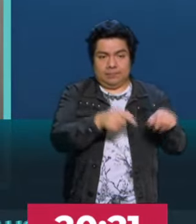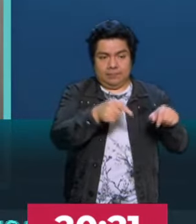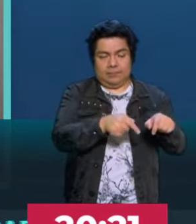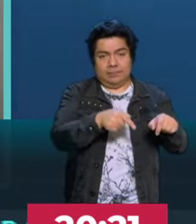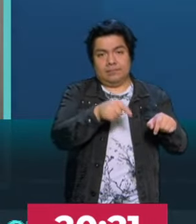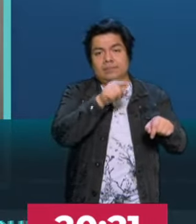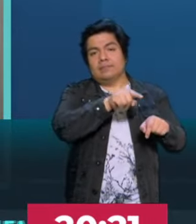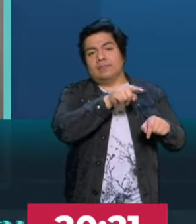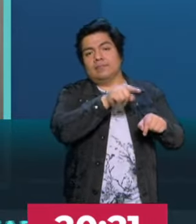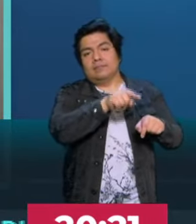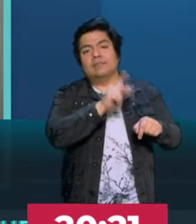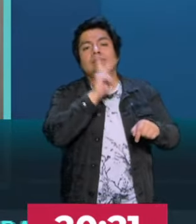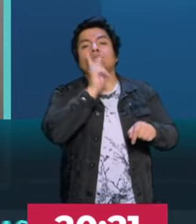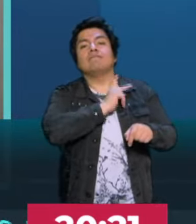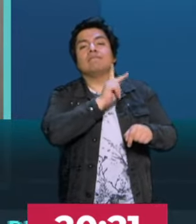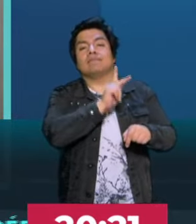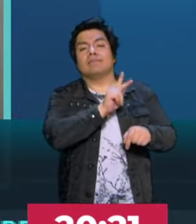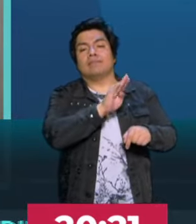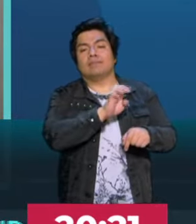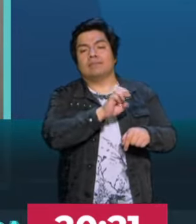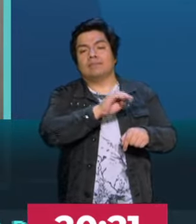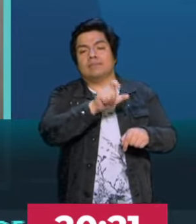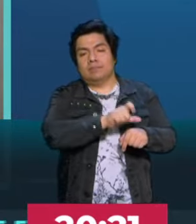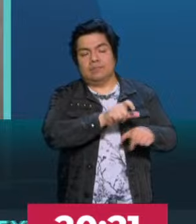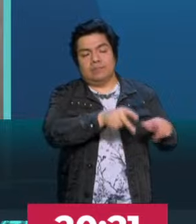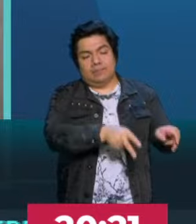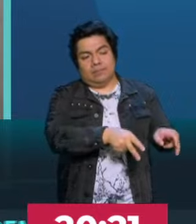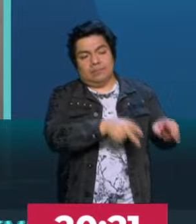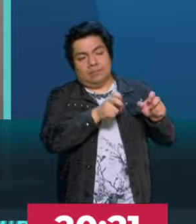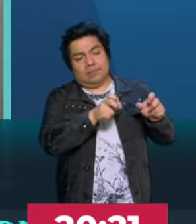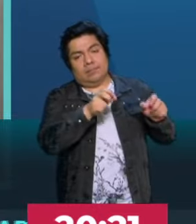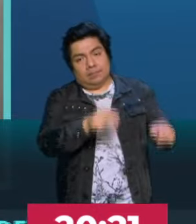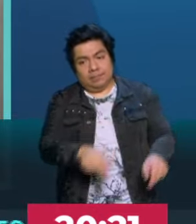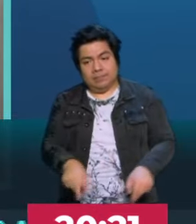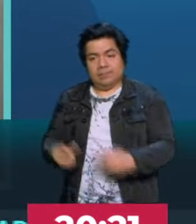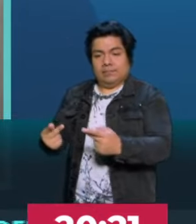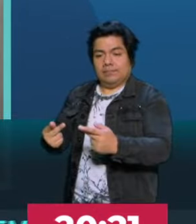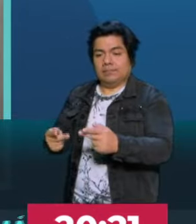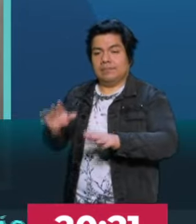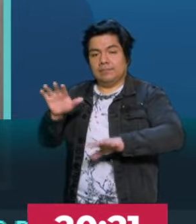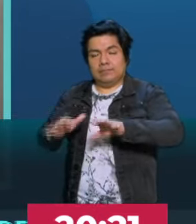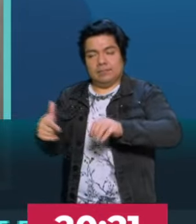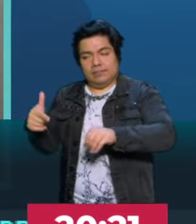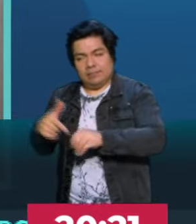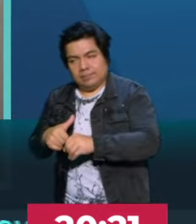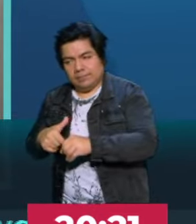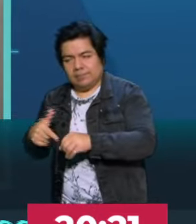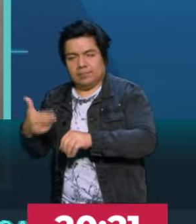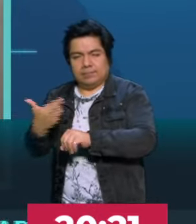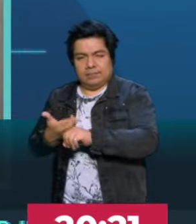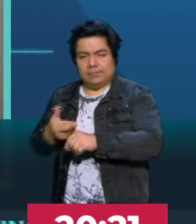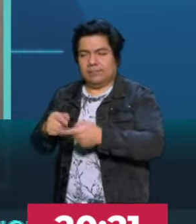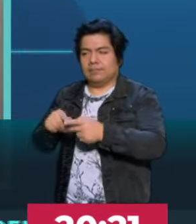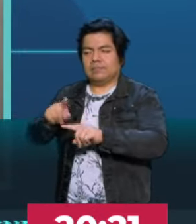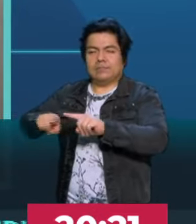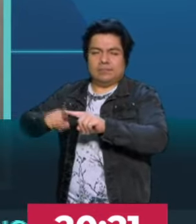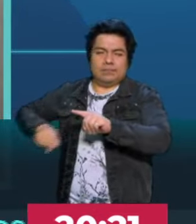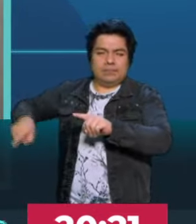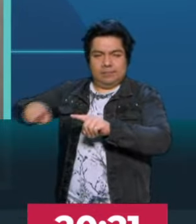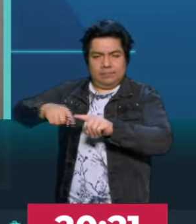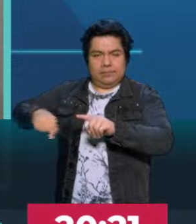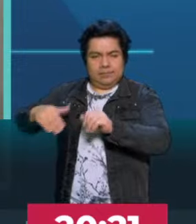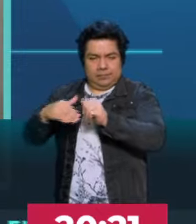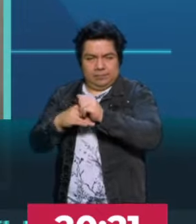roba directamente a petróleos mexicanos y que se comercializa a veces en gasolineras, a veces en expendios